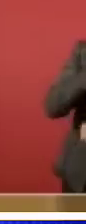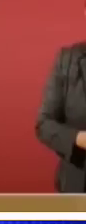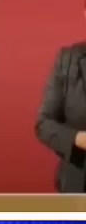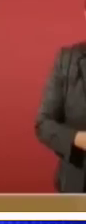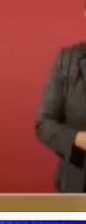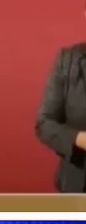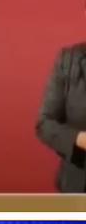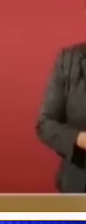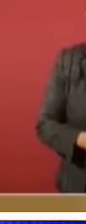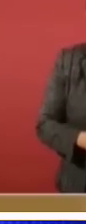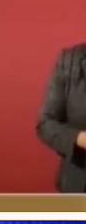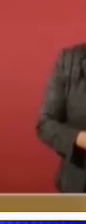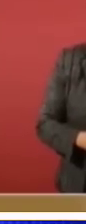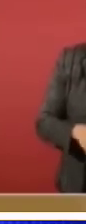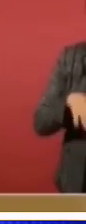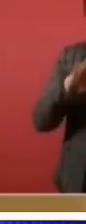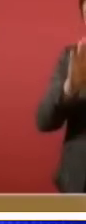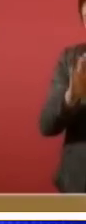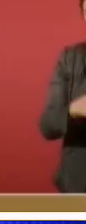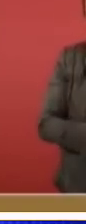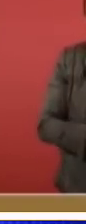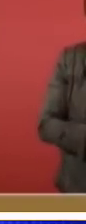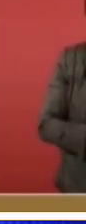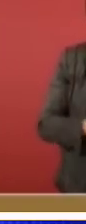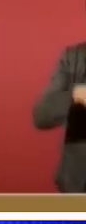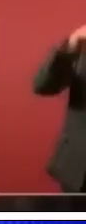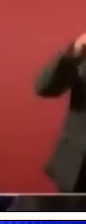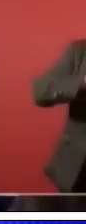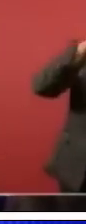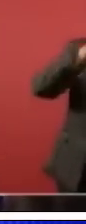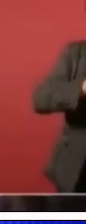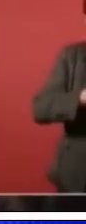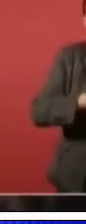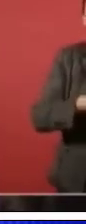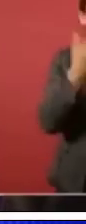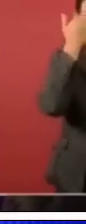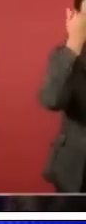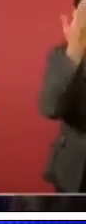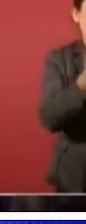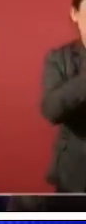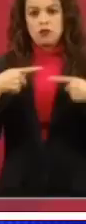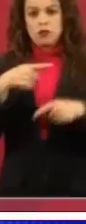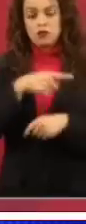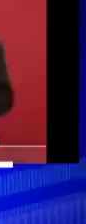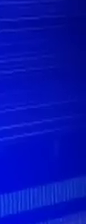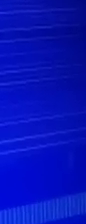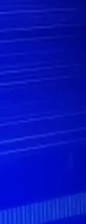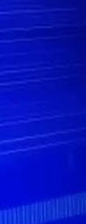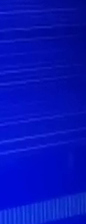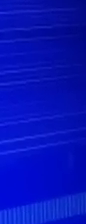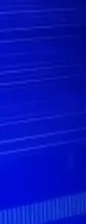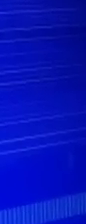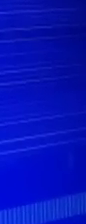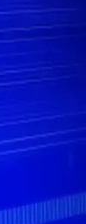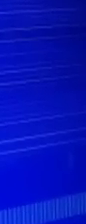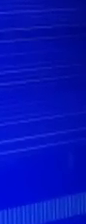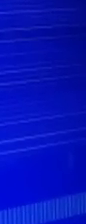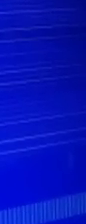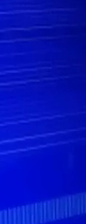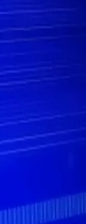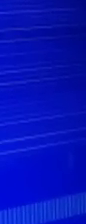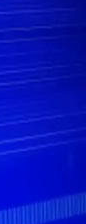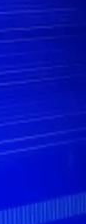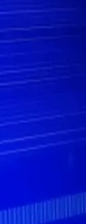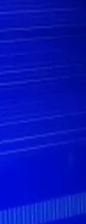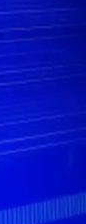impulsan estas decisiones contrarias además también lo que se reportó en esta semana es una serie de quemas de vehículos que se dieron allá